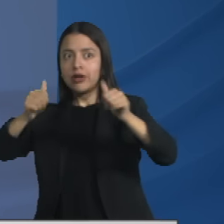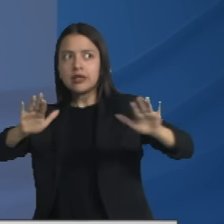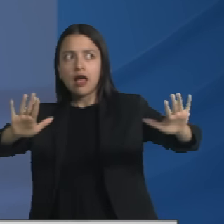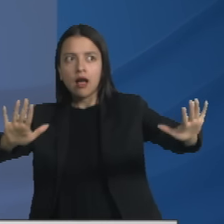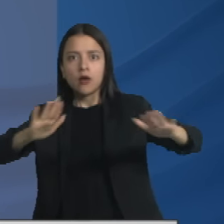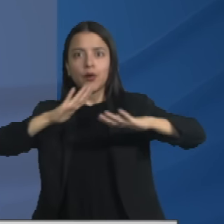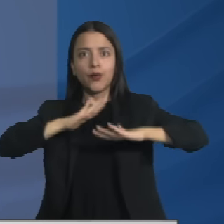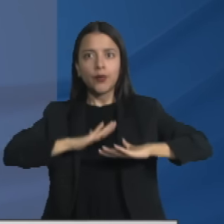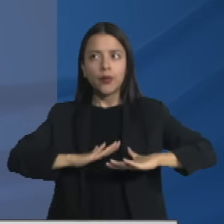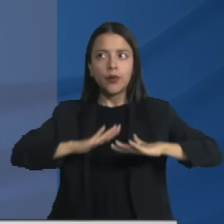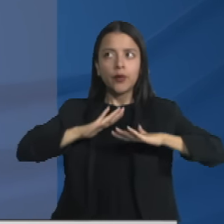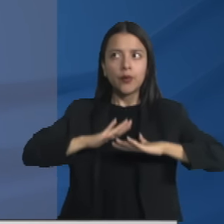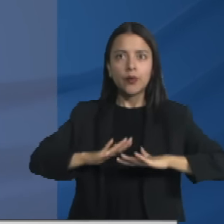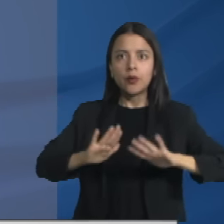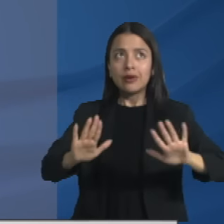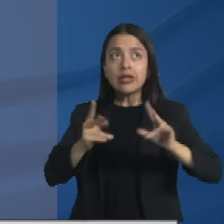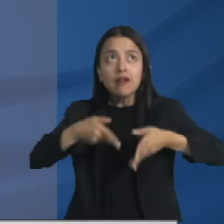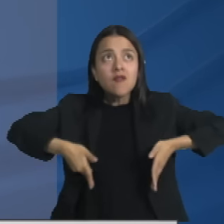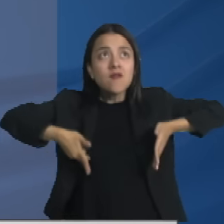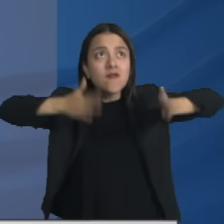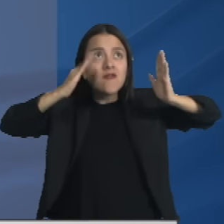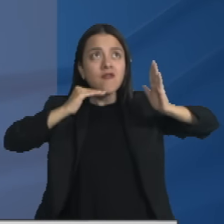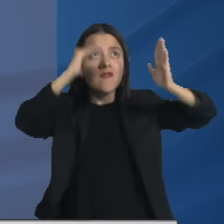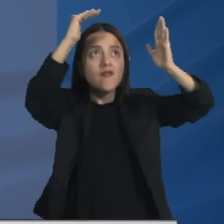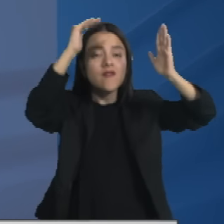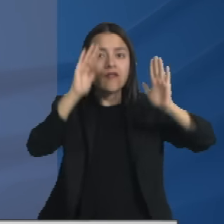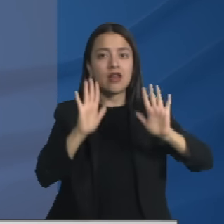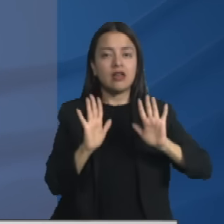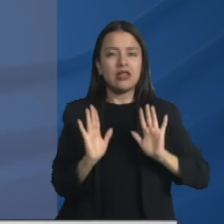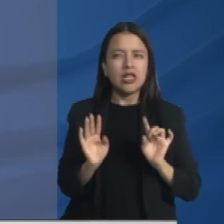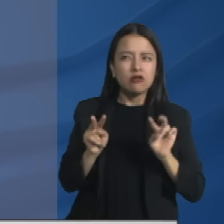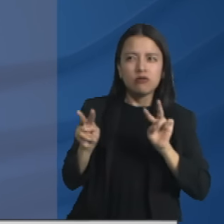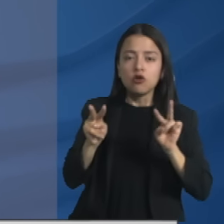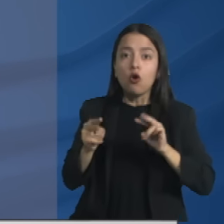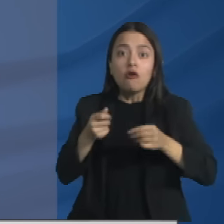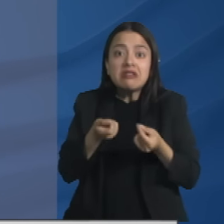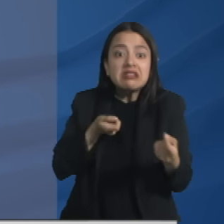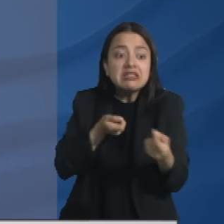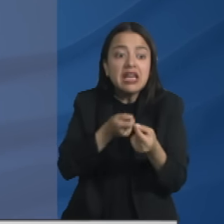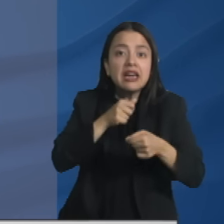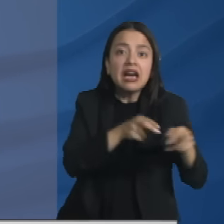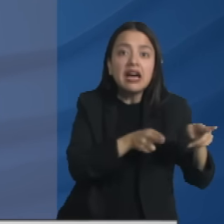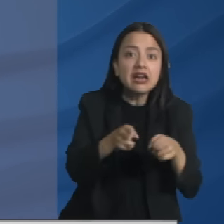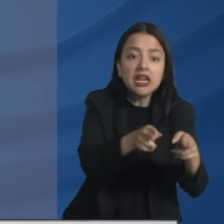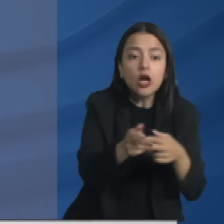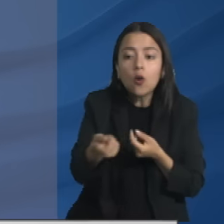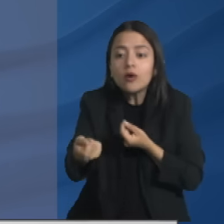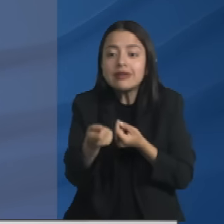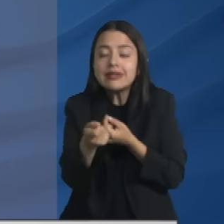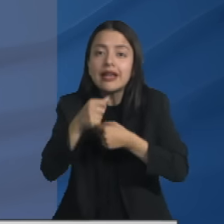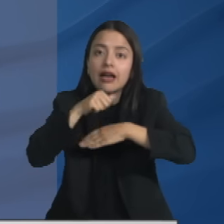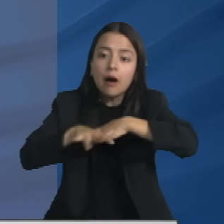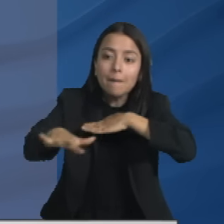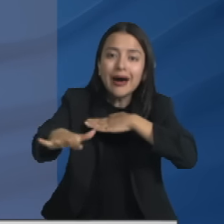la población a mantenerse alejada de las costas y desembocaduras de los ríos mientras se evalúan los potenciales daños por el